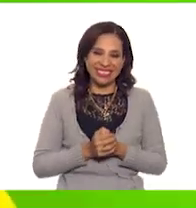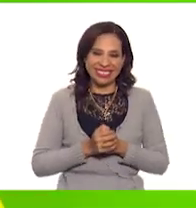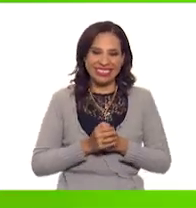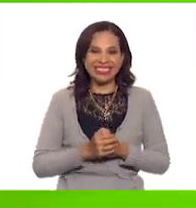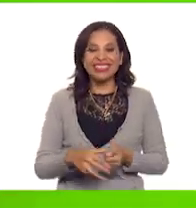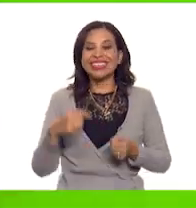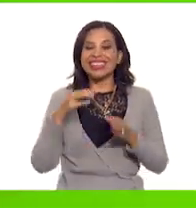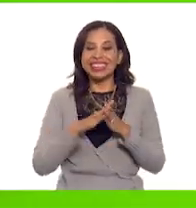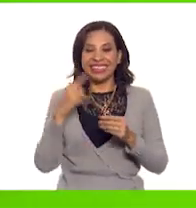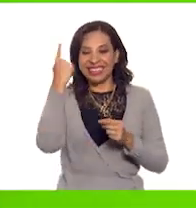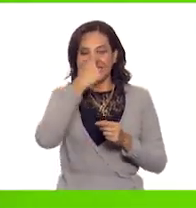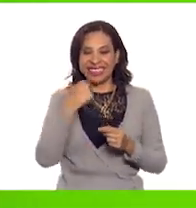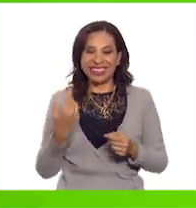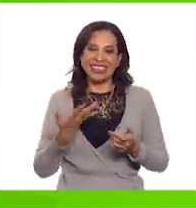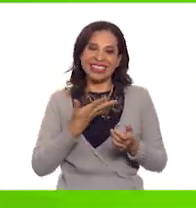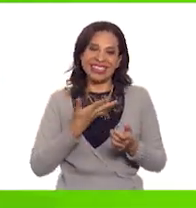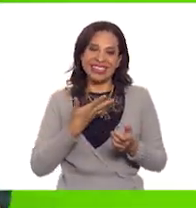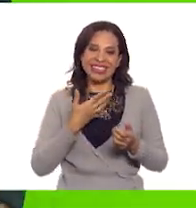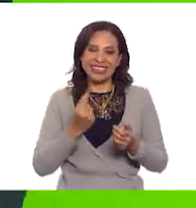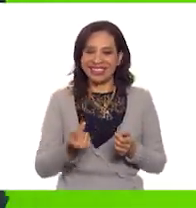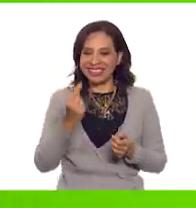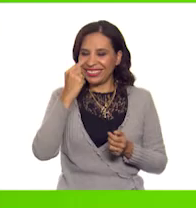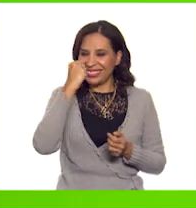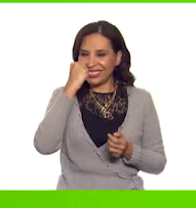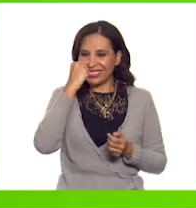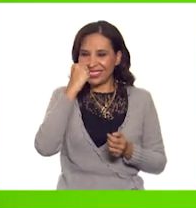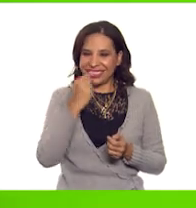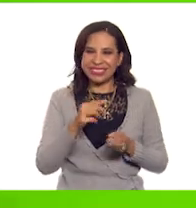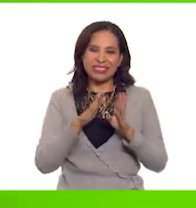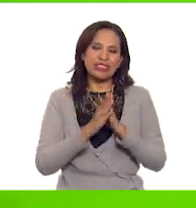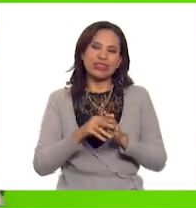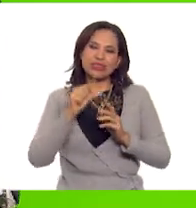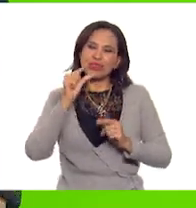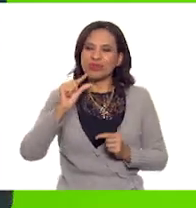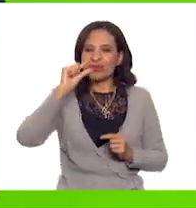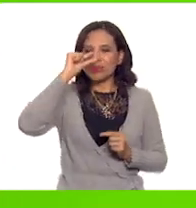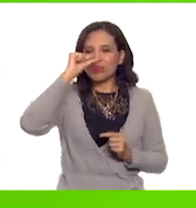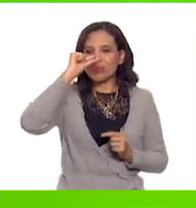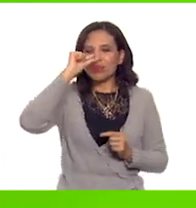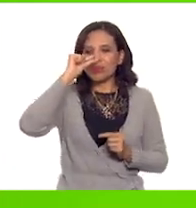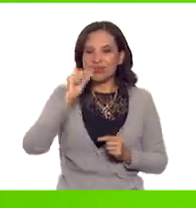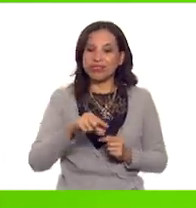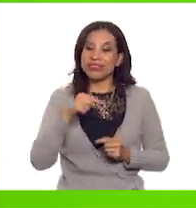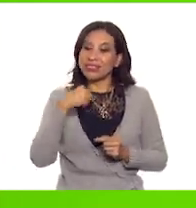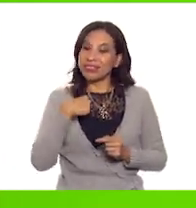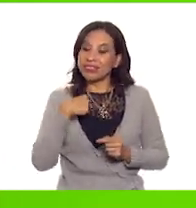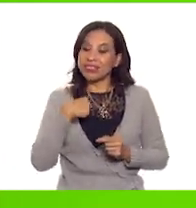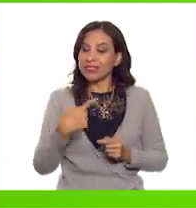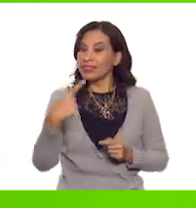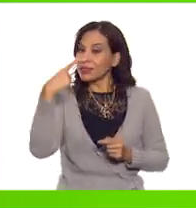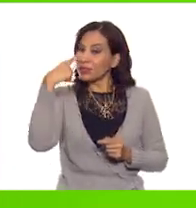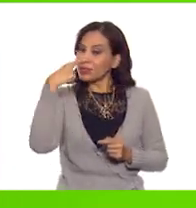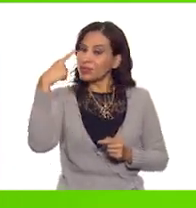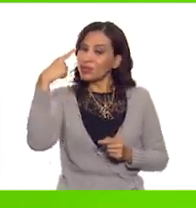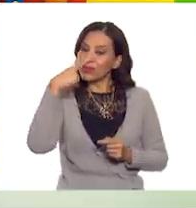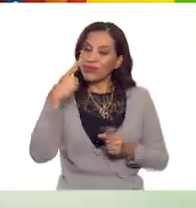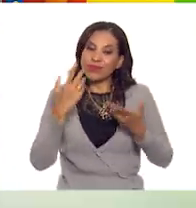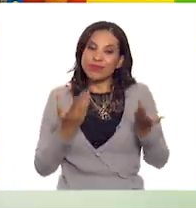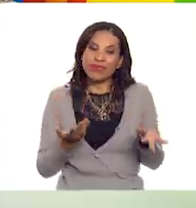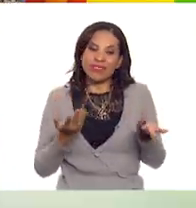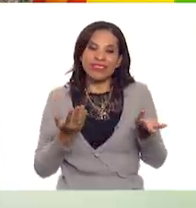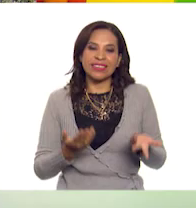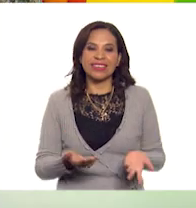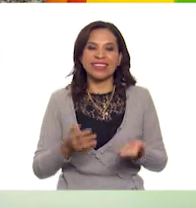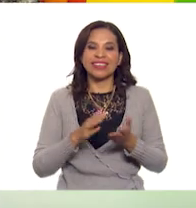mi cara tengo un puntito chiquitico, ese es mi nariz. Y a